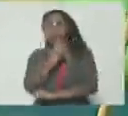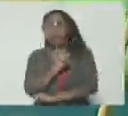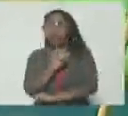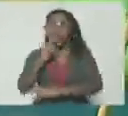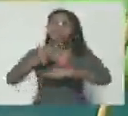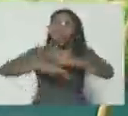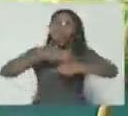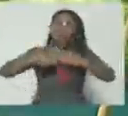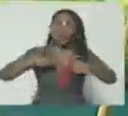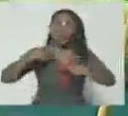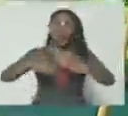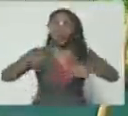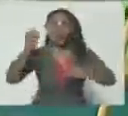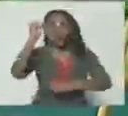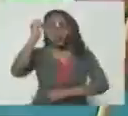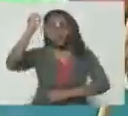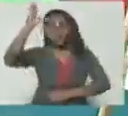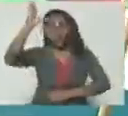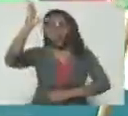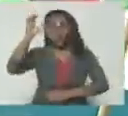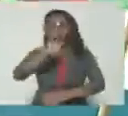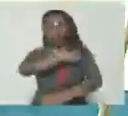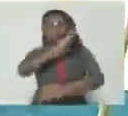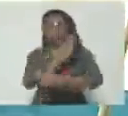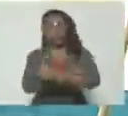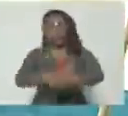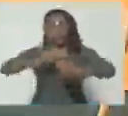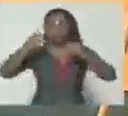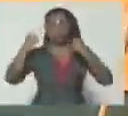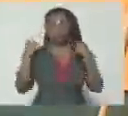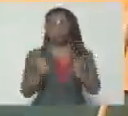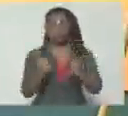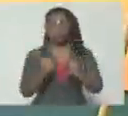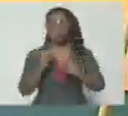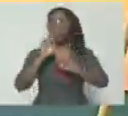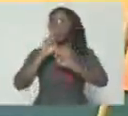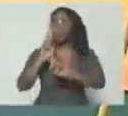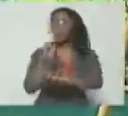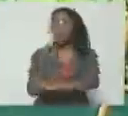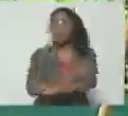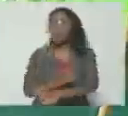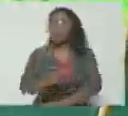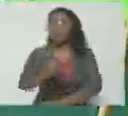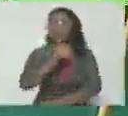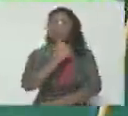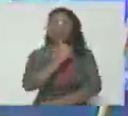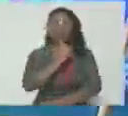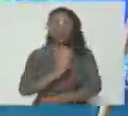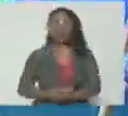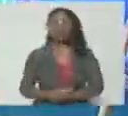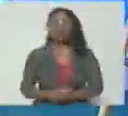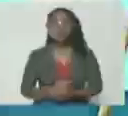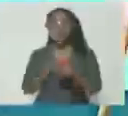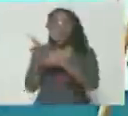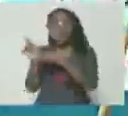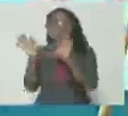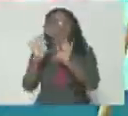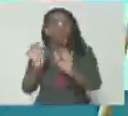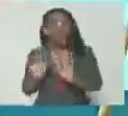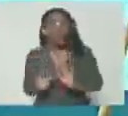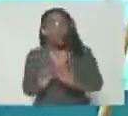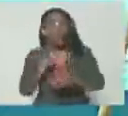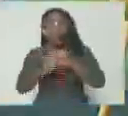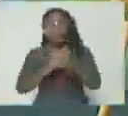revolución la capacidad y la fuerza que tiene para dar respuesta ante las adversidades. Y en ese sentido, si